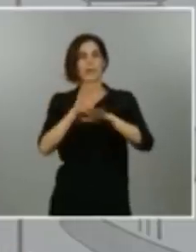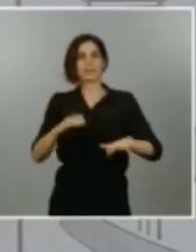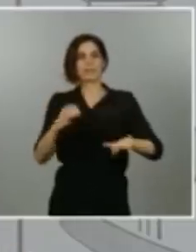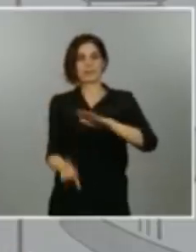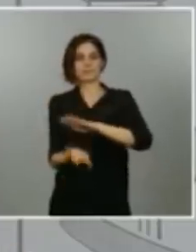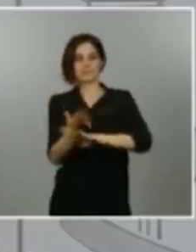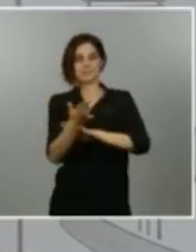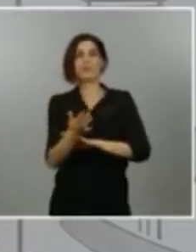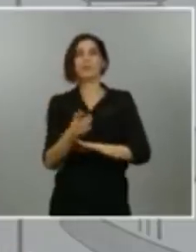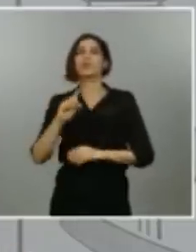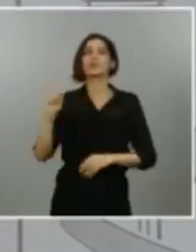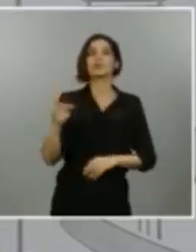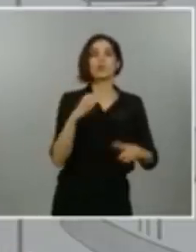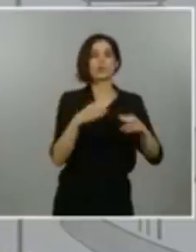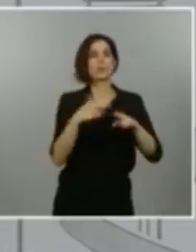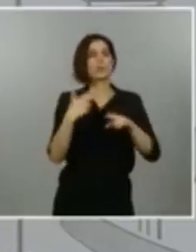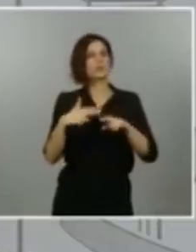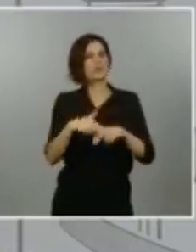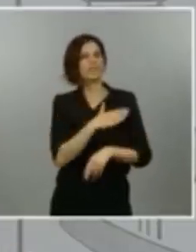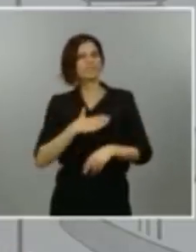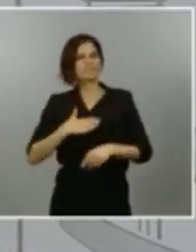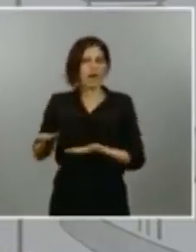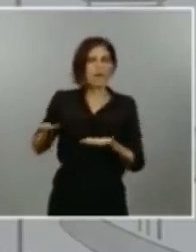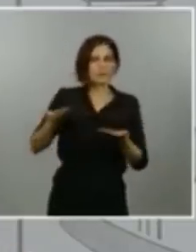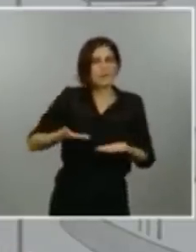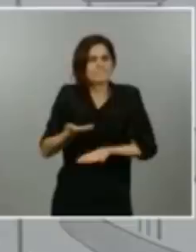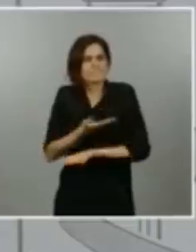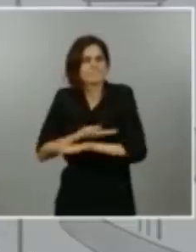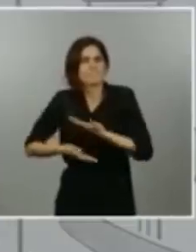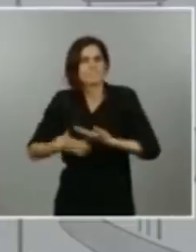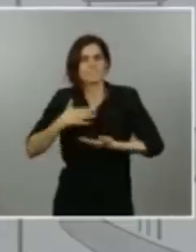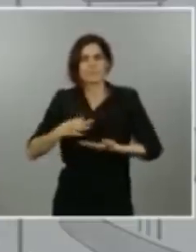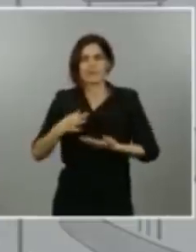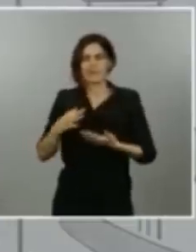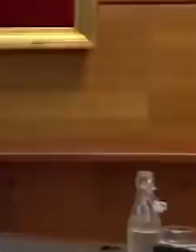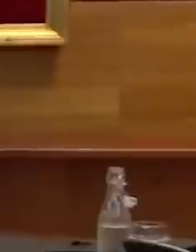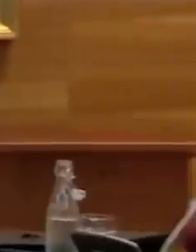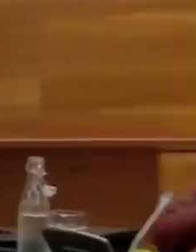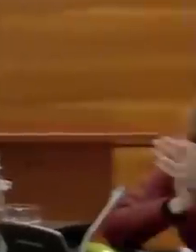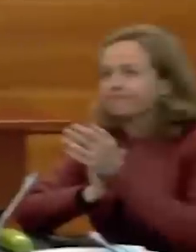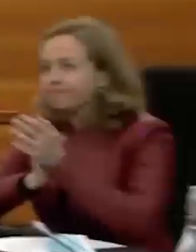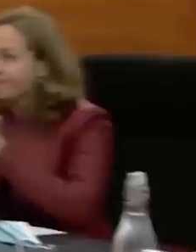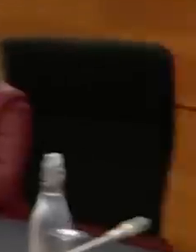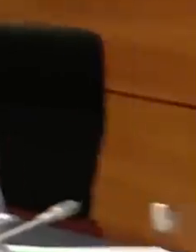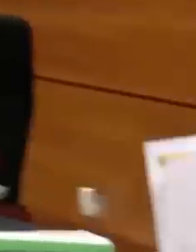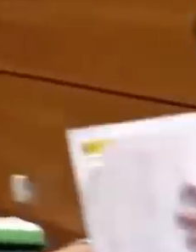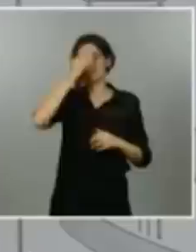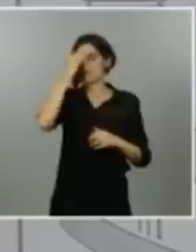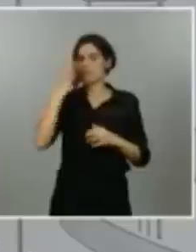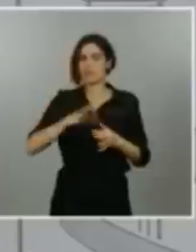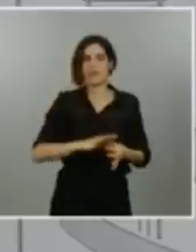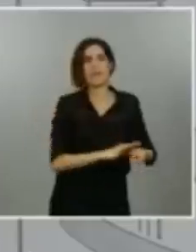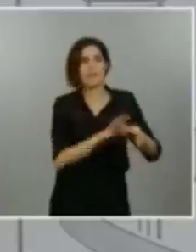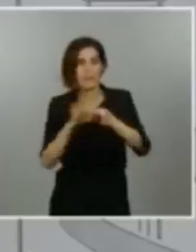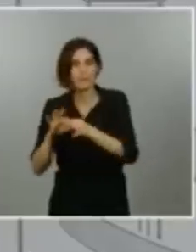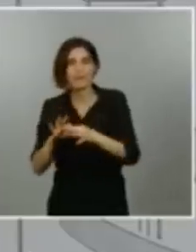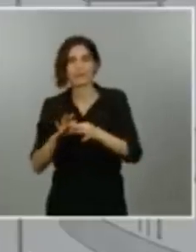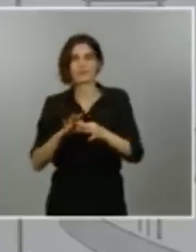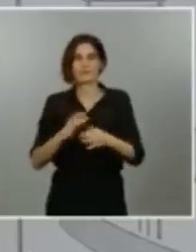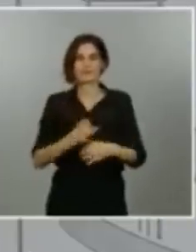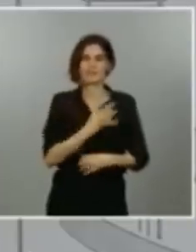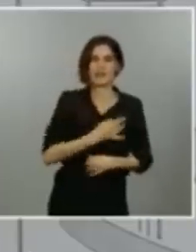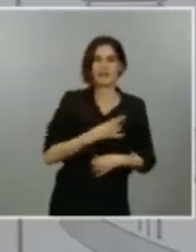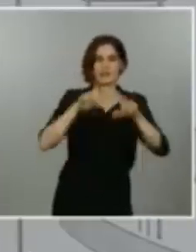o aceptadas por el gobierno y el último punto es la intervención en la actividad económica de las cuales también hemos visto muchos ejemplos cuando pablo iglesias hacía